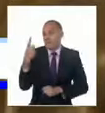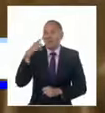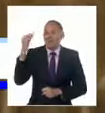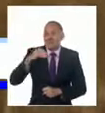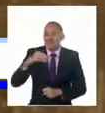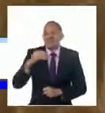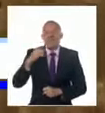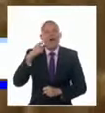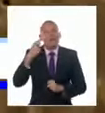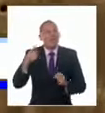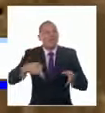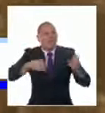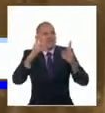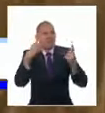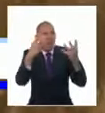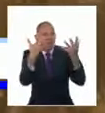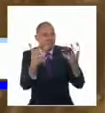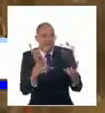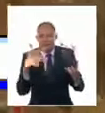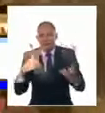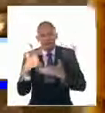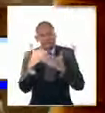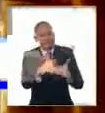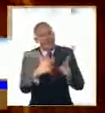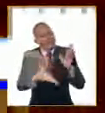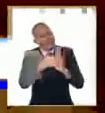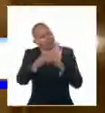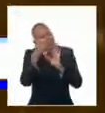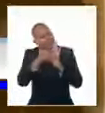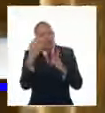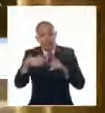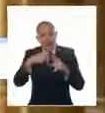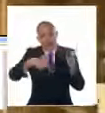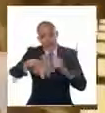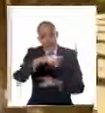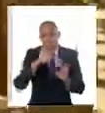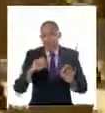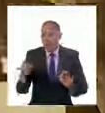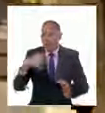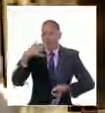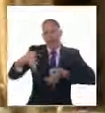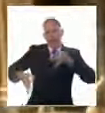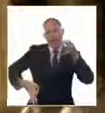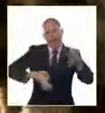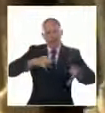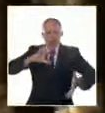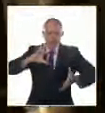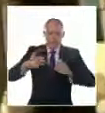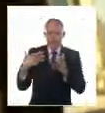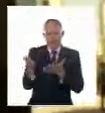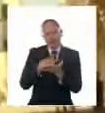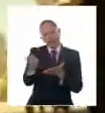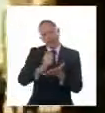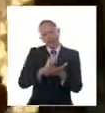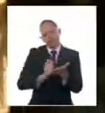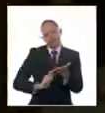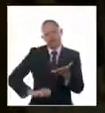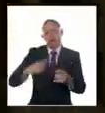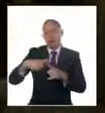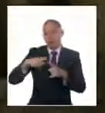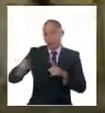cada obra desplegada por la oficina del historiador de la ciudad. Su verbo encendido, sus libros y ensayos fueron el complemento de esa